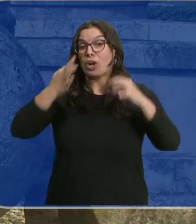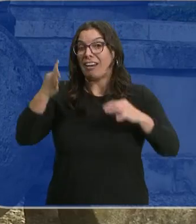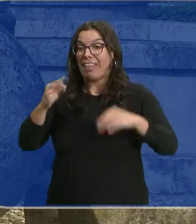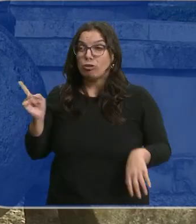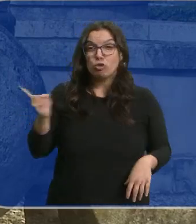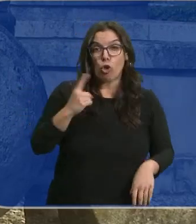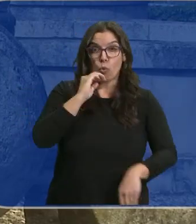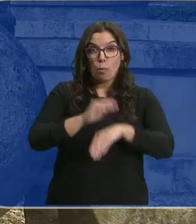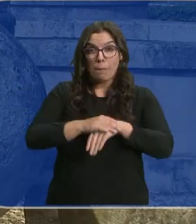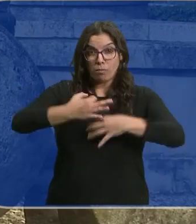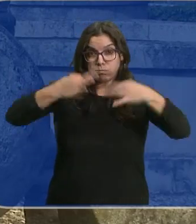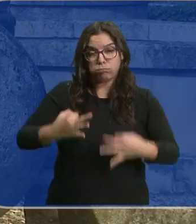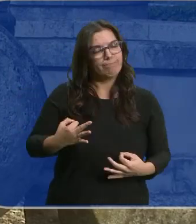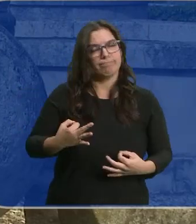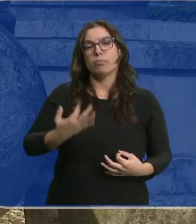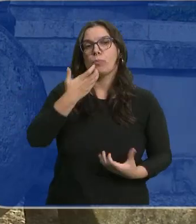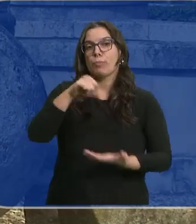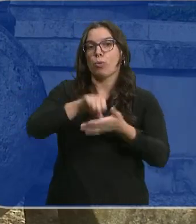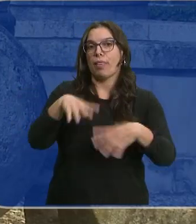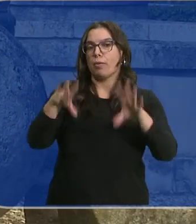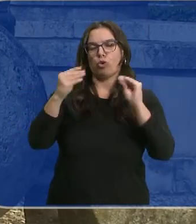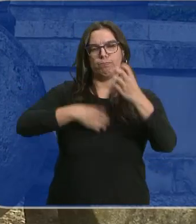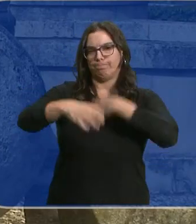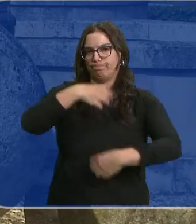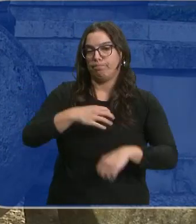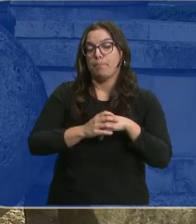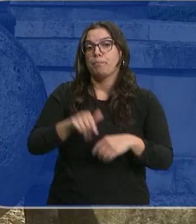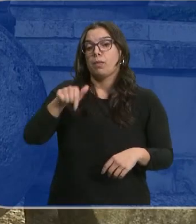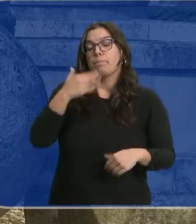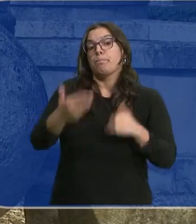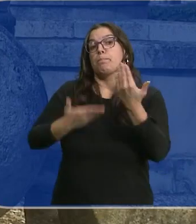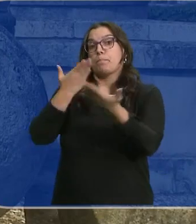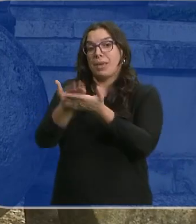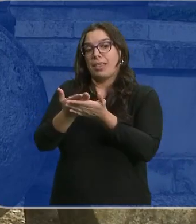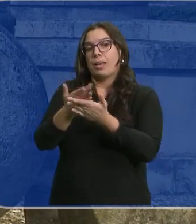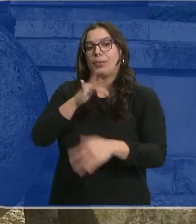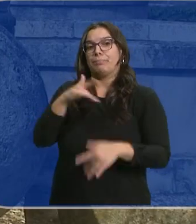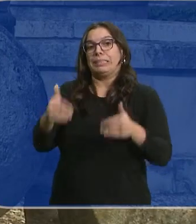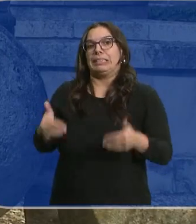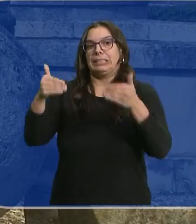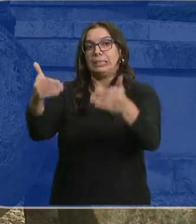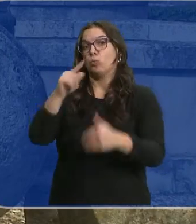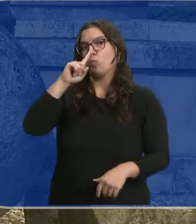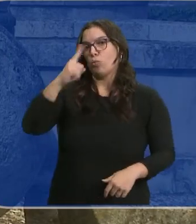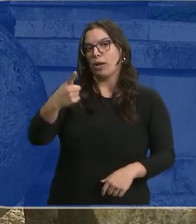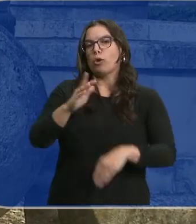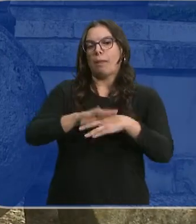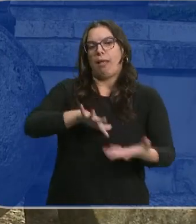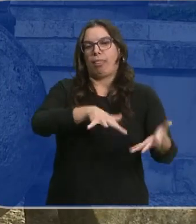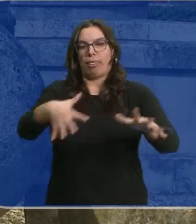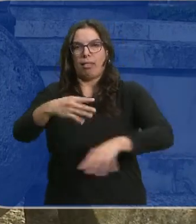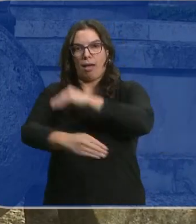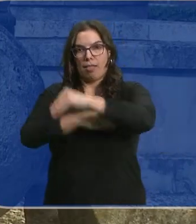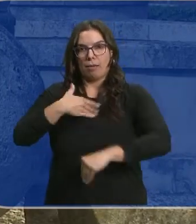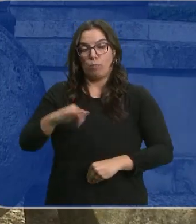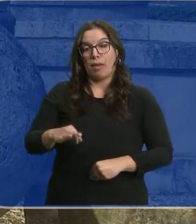van a poder hacerlo. En ese caso se encuentra la ciudad de Burgos, que va a solicitar una moratoria de al menos un año para poderlo implantar